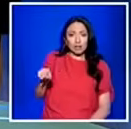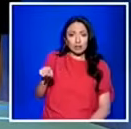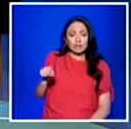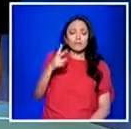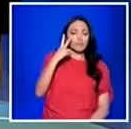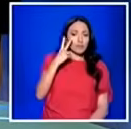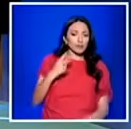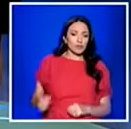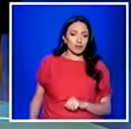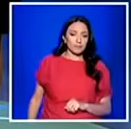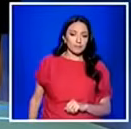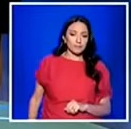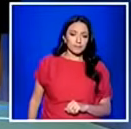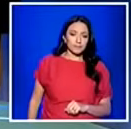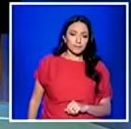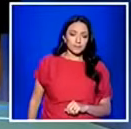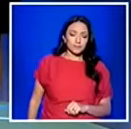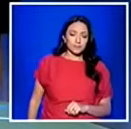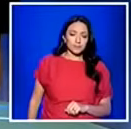la información.